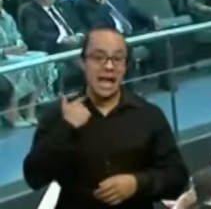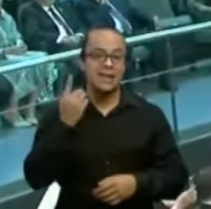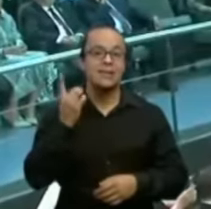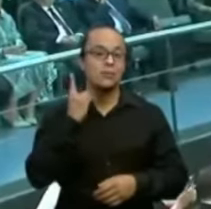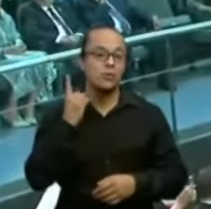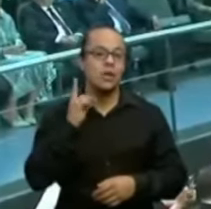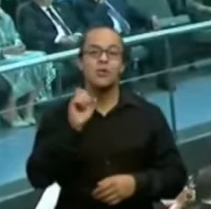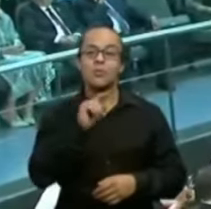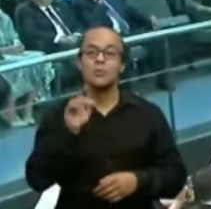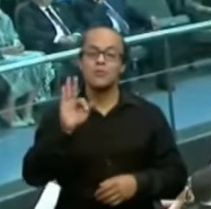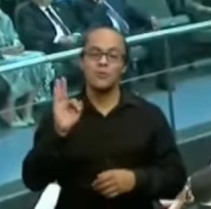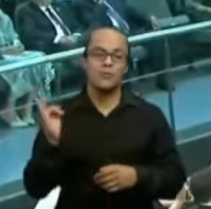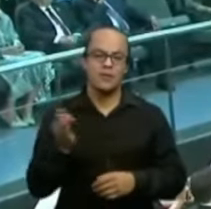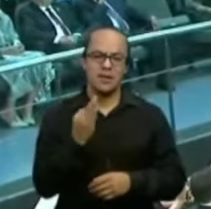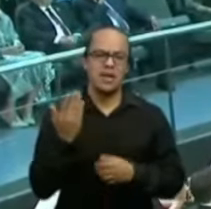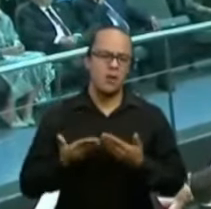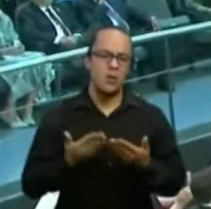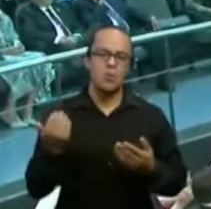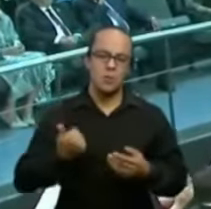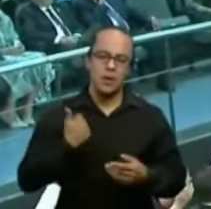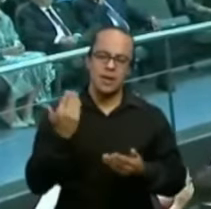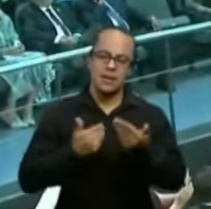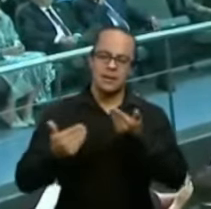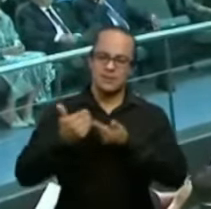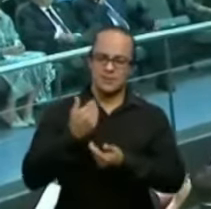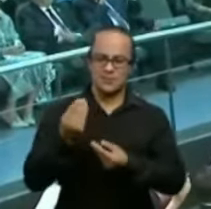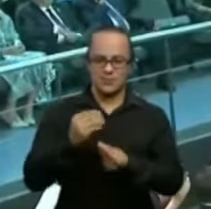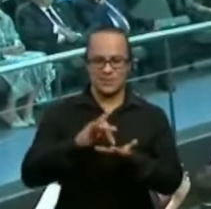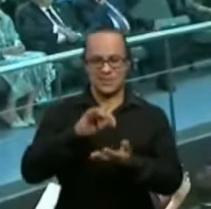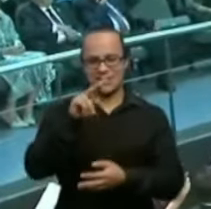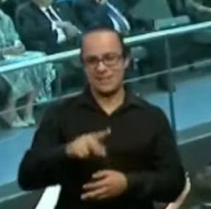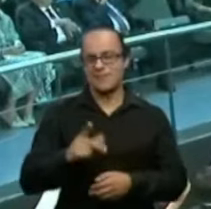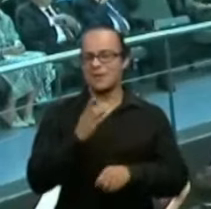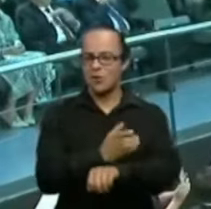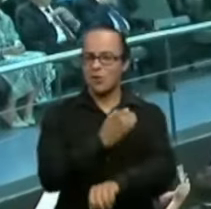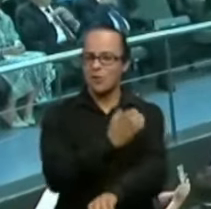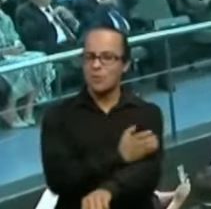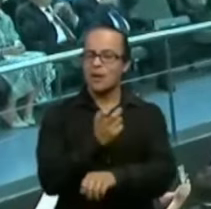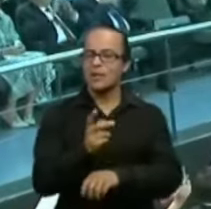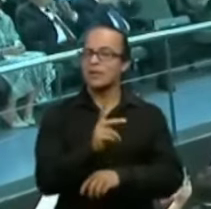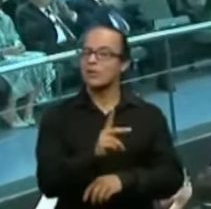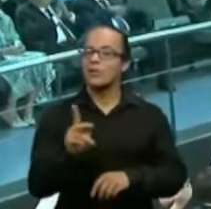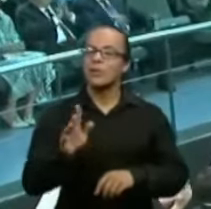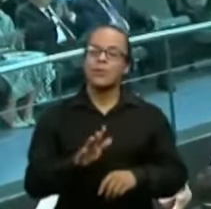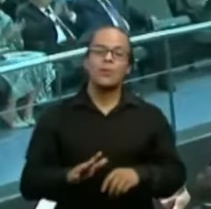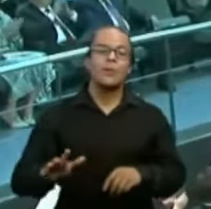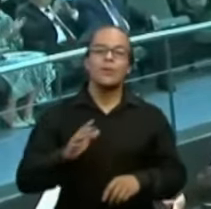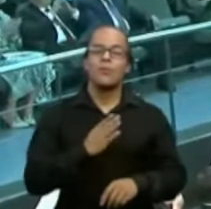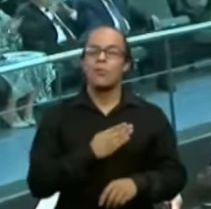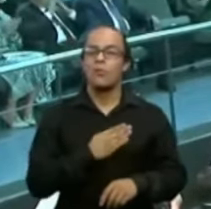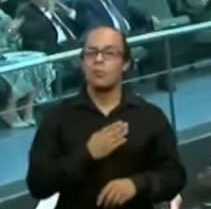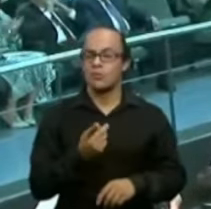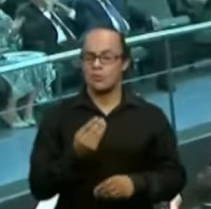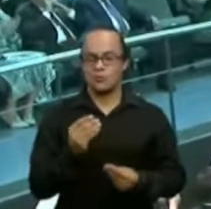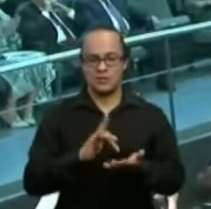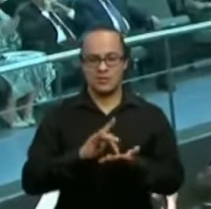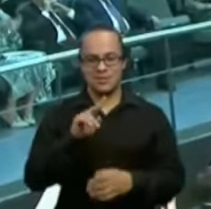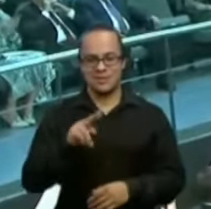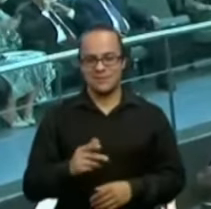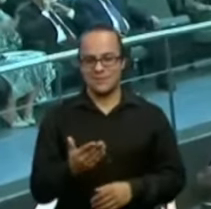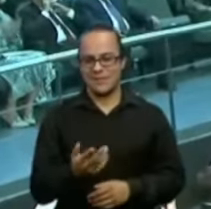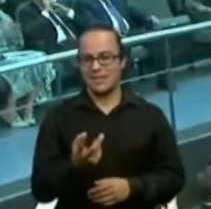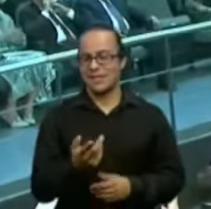están por acá, que se vinieron también, muchas gracias a los compañeros de esa magnífica legislatura, muchas gracias, que